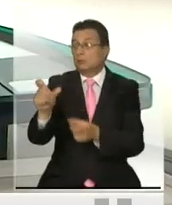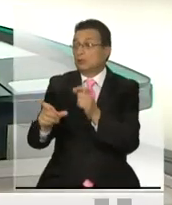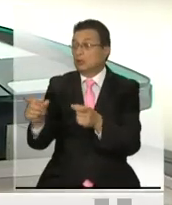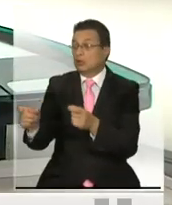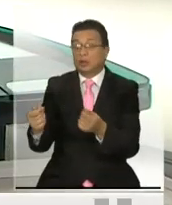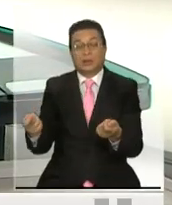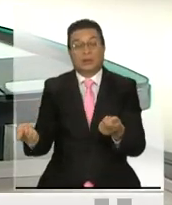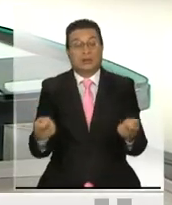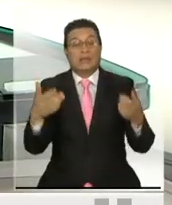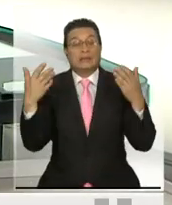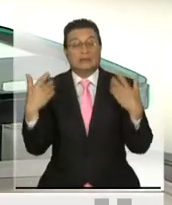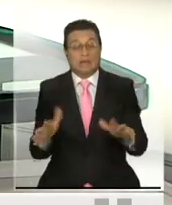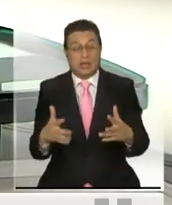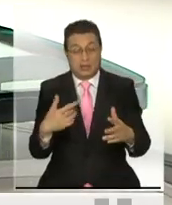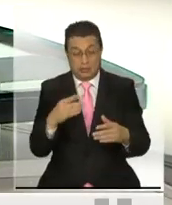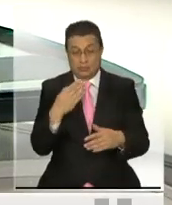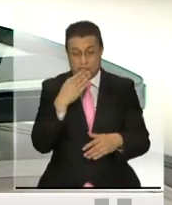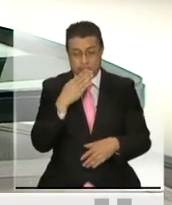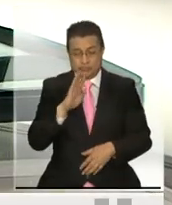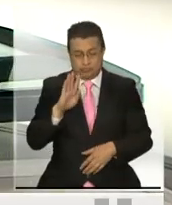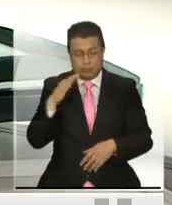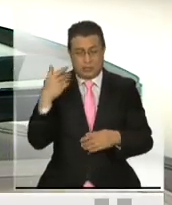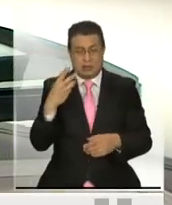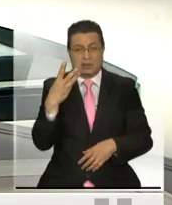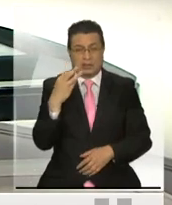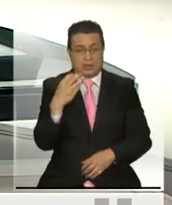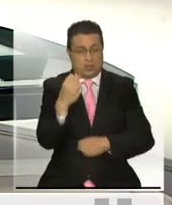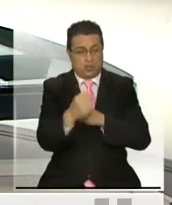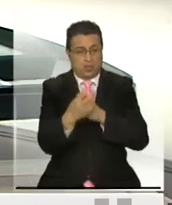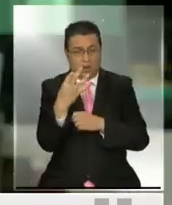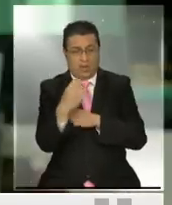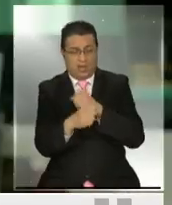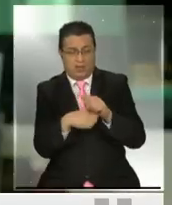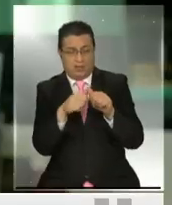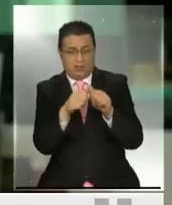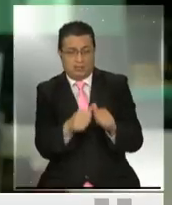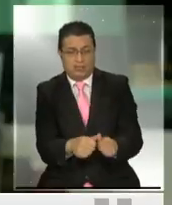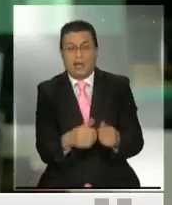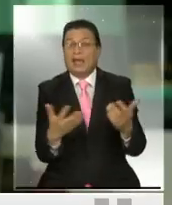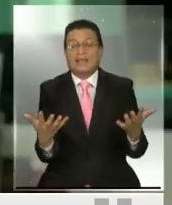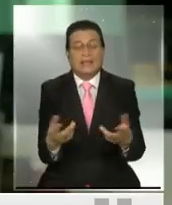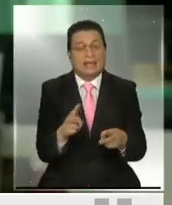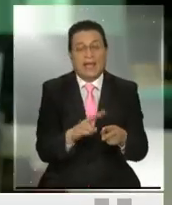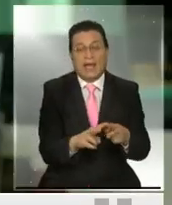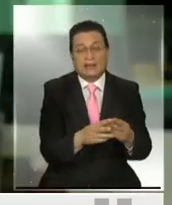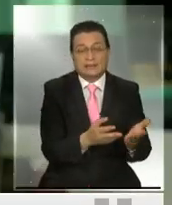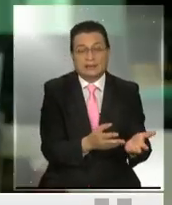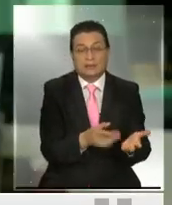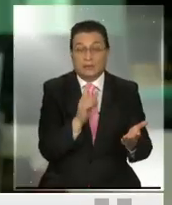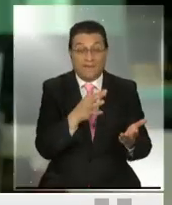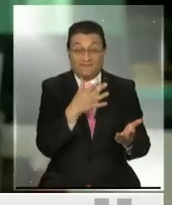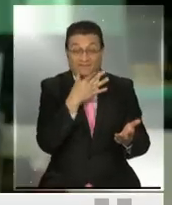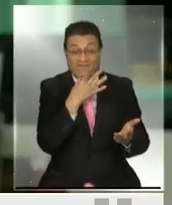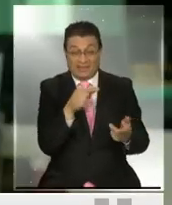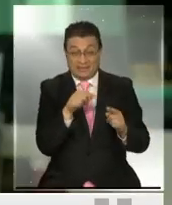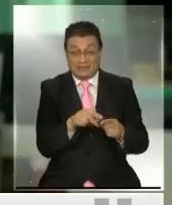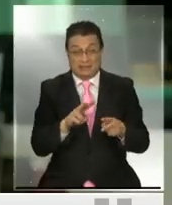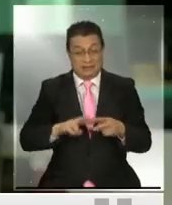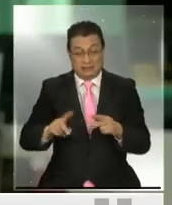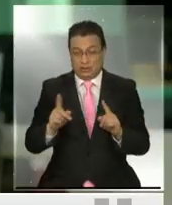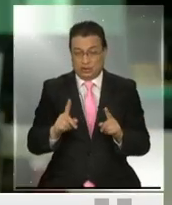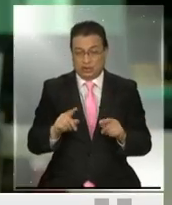recursos que ya está comprometido después de 30 a 40 años en el sistema entonces no es no es tan sencillo porque eso sí